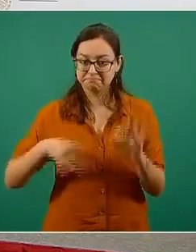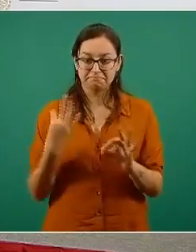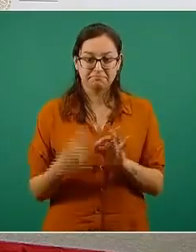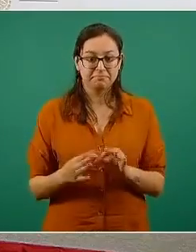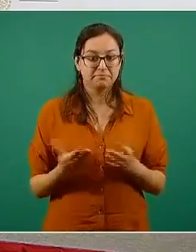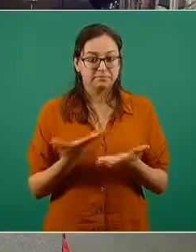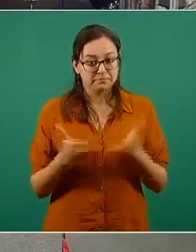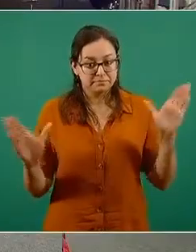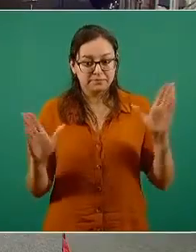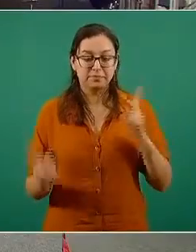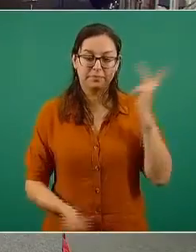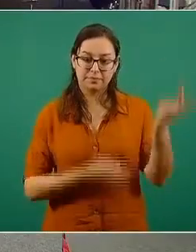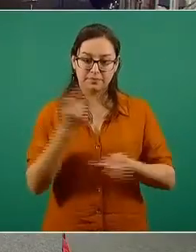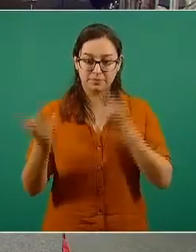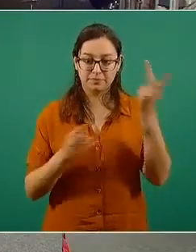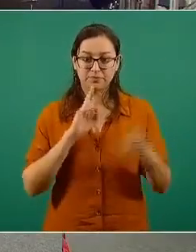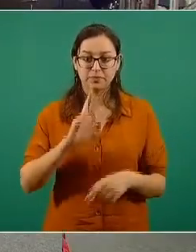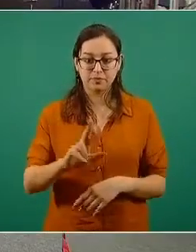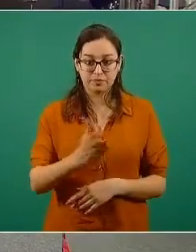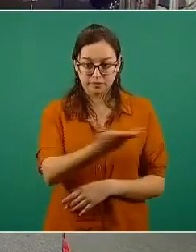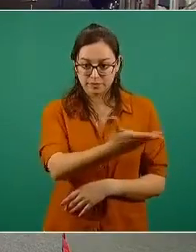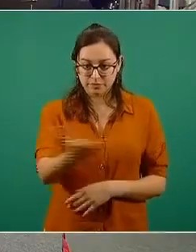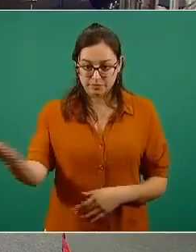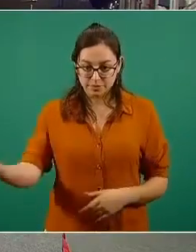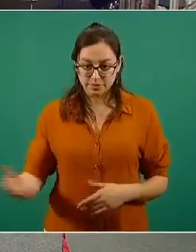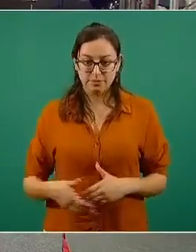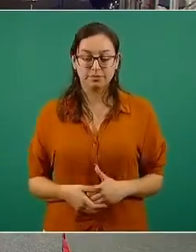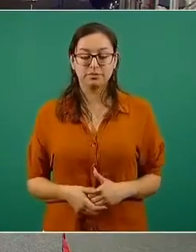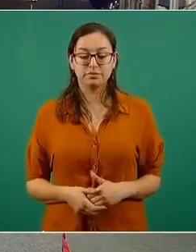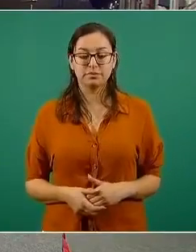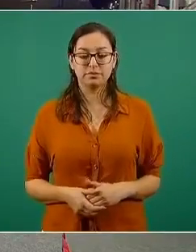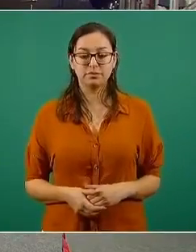pues quedo abierto a preguntas. Adelante.